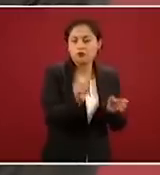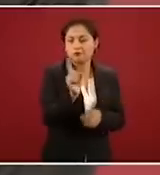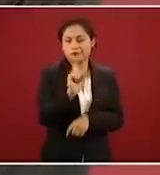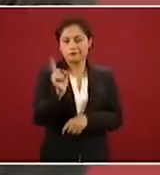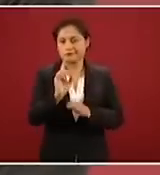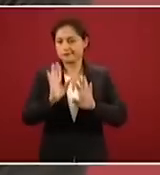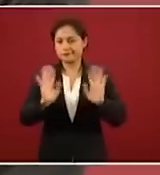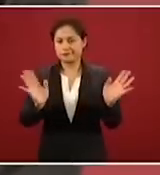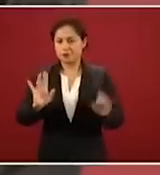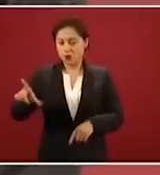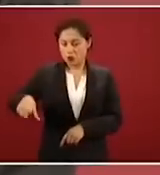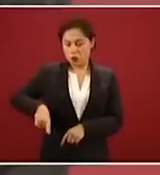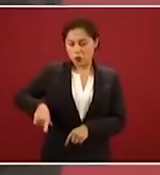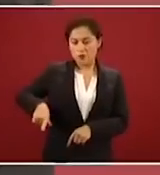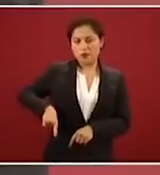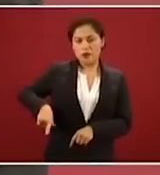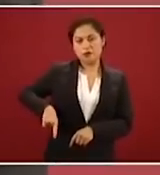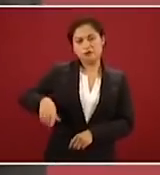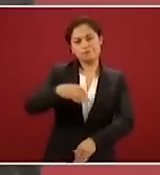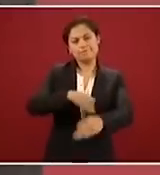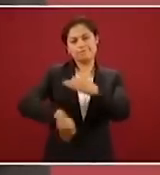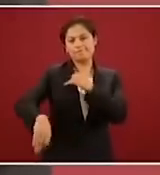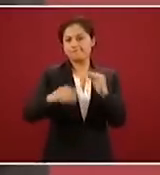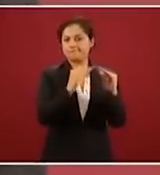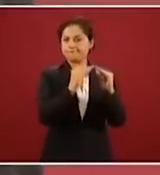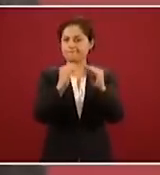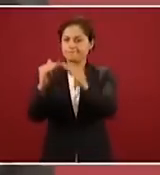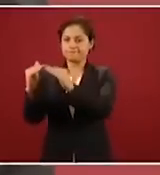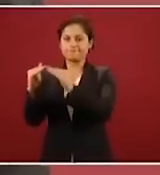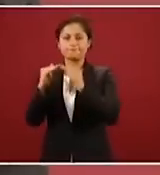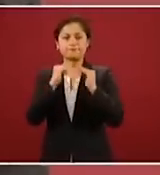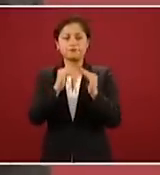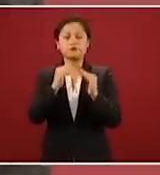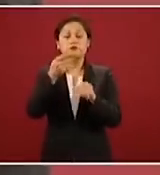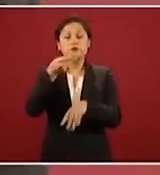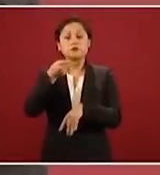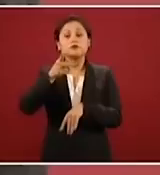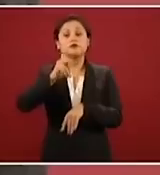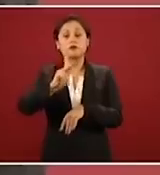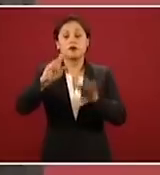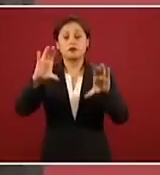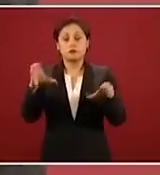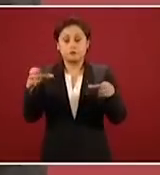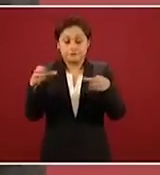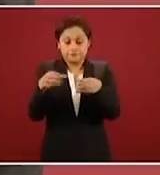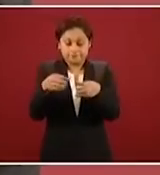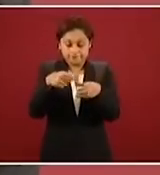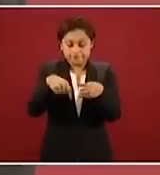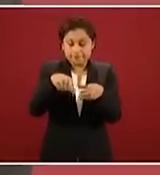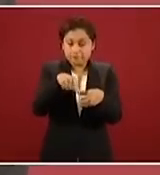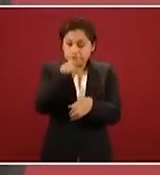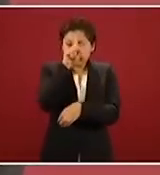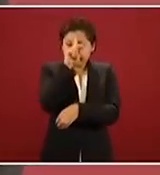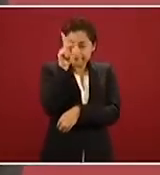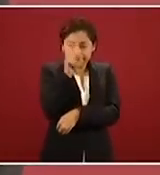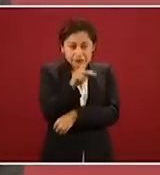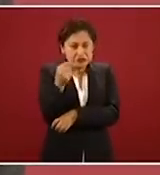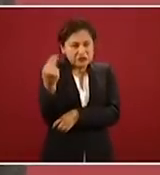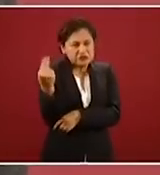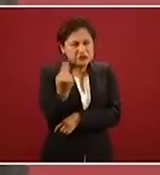todos y darle atención preferente a los más